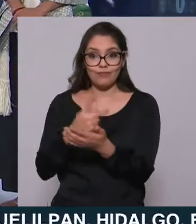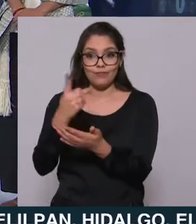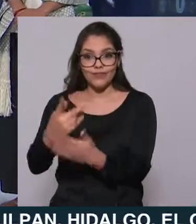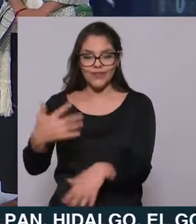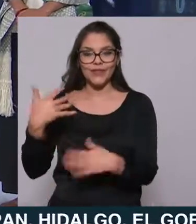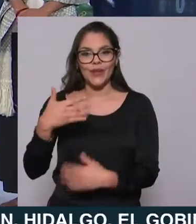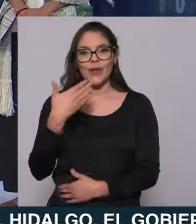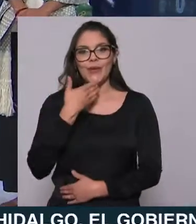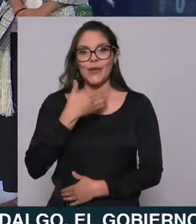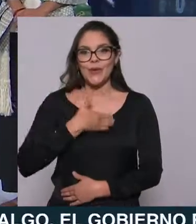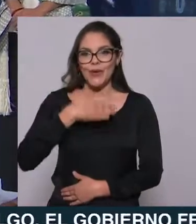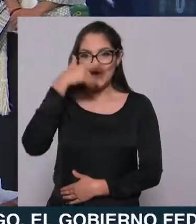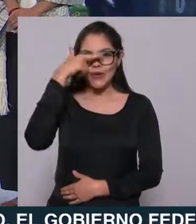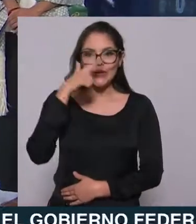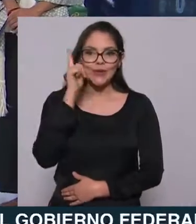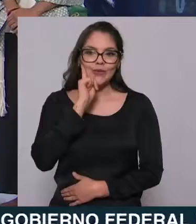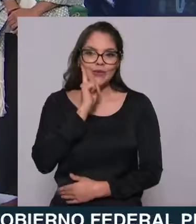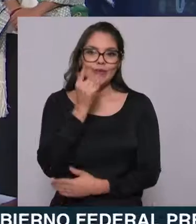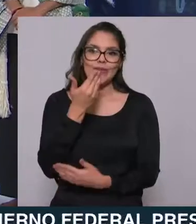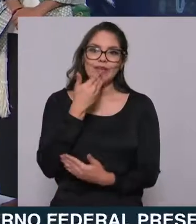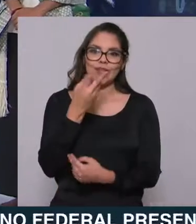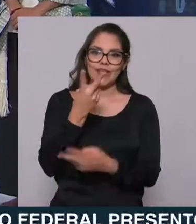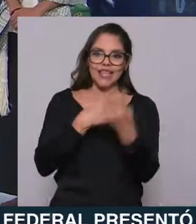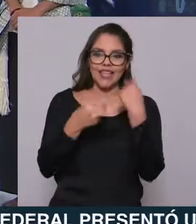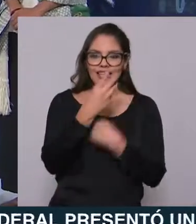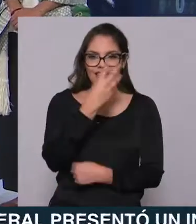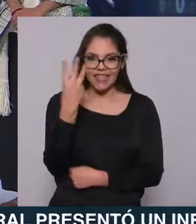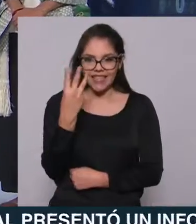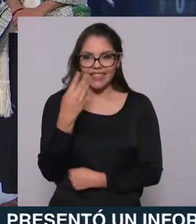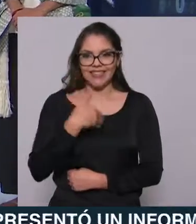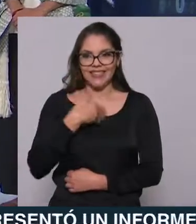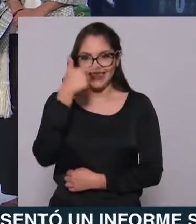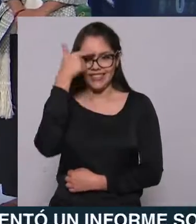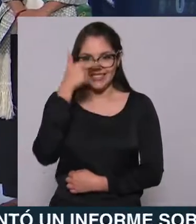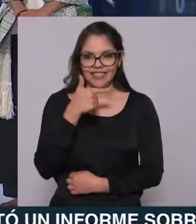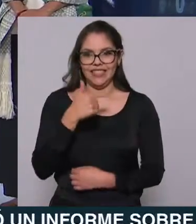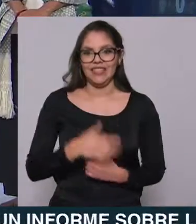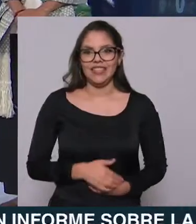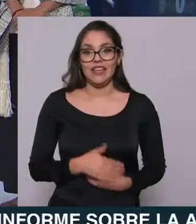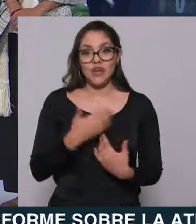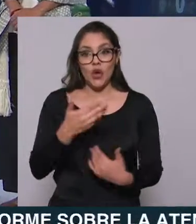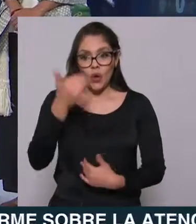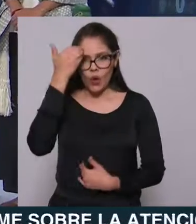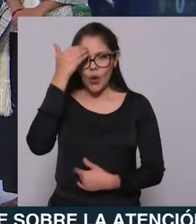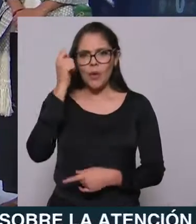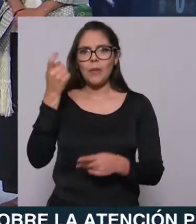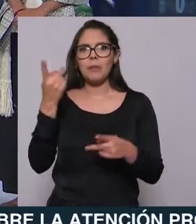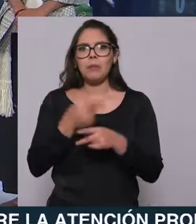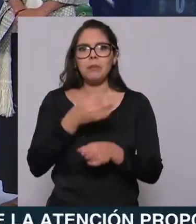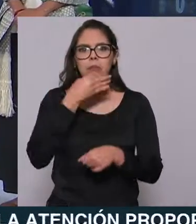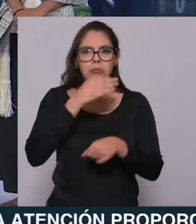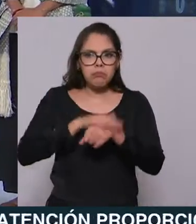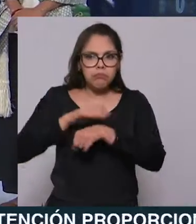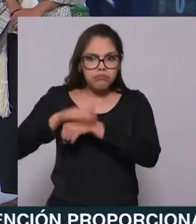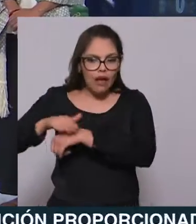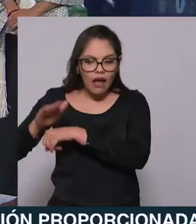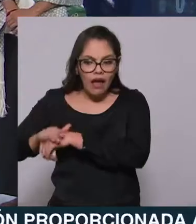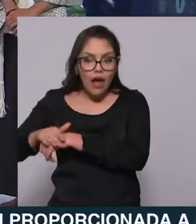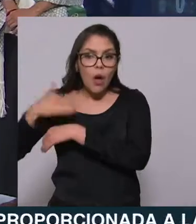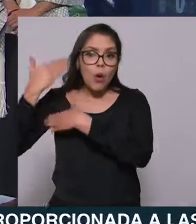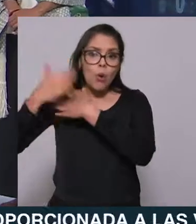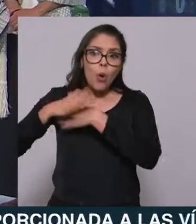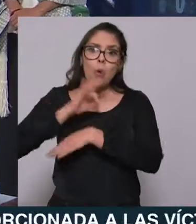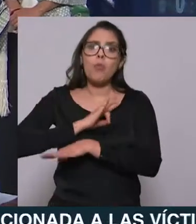muy buenas noches, ¿cómo están? Bienvenidas las tres. Muchas gracias. Muchas gracias. Pues conocer los detalles de la convocatoria para saber quiénes